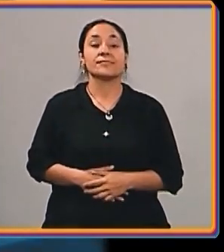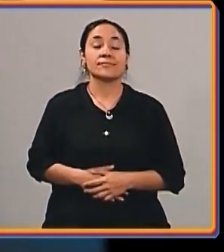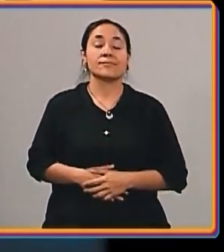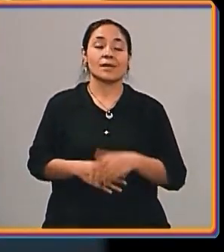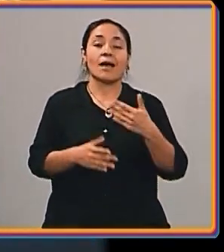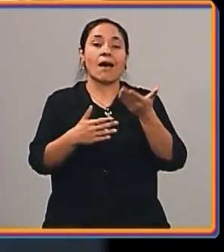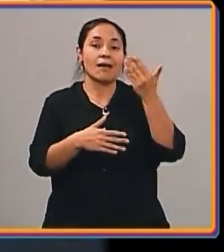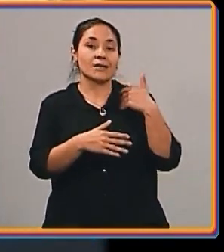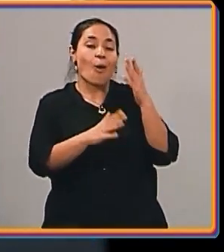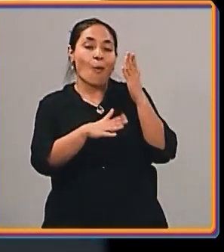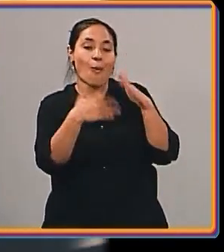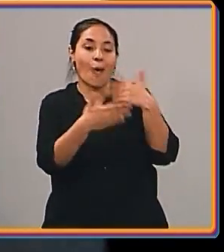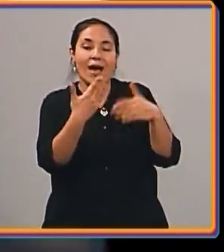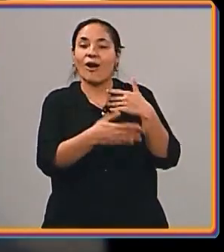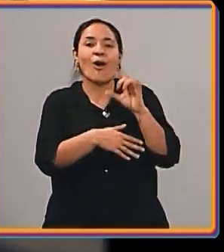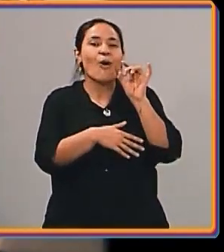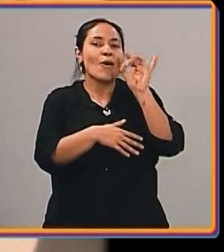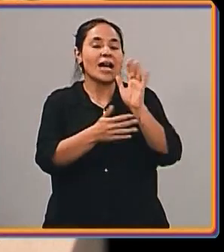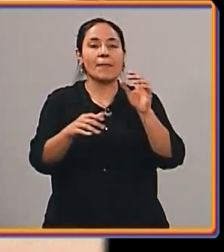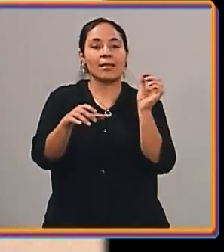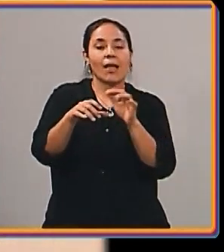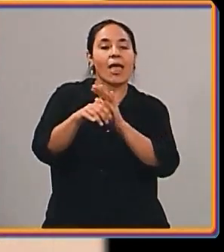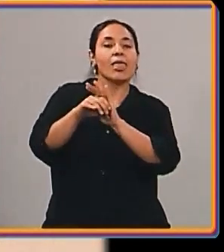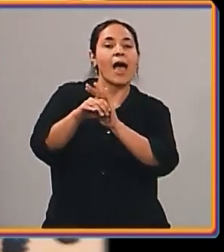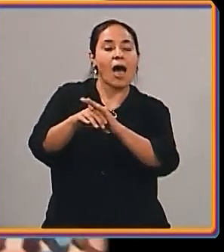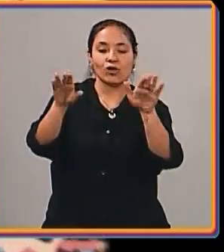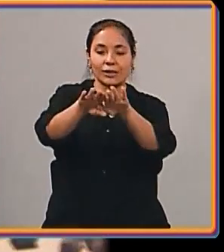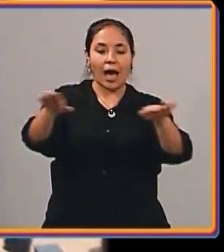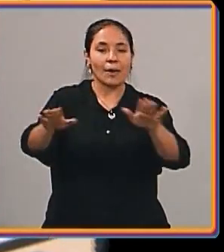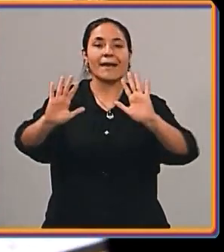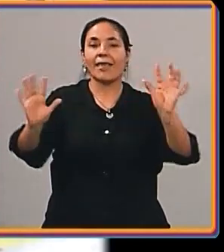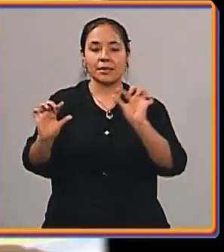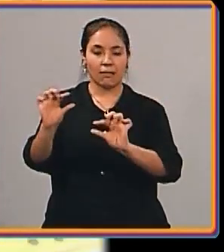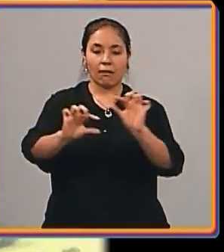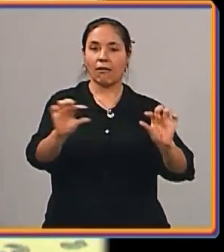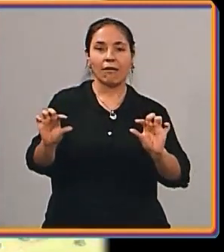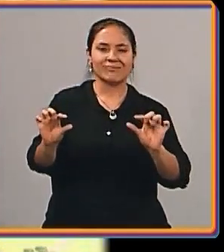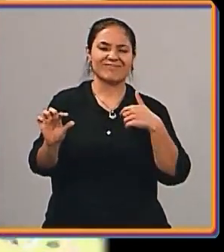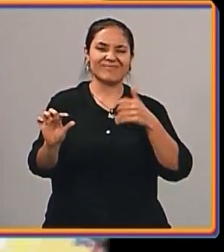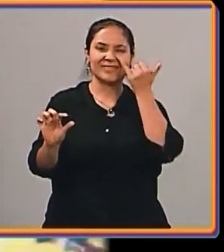Atrás quedaron estos juegos donde solo necesitábamos un par de dados, un tablero y algunos peones.